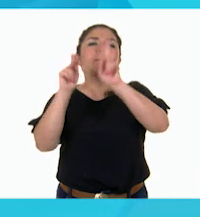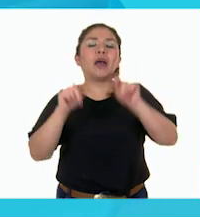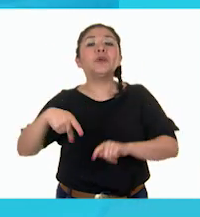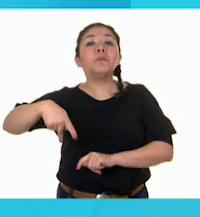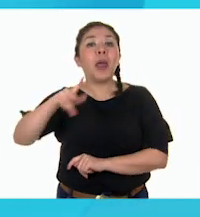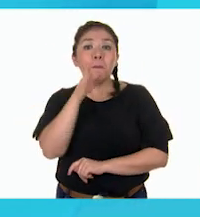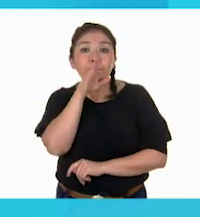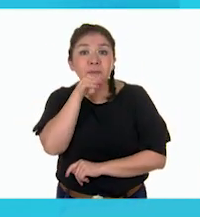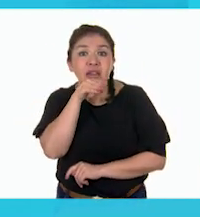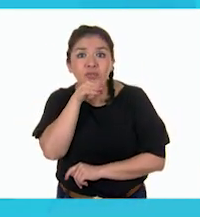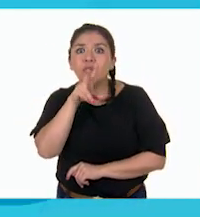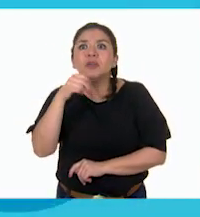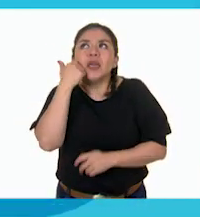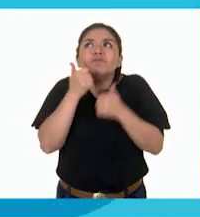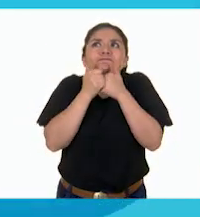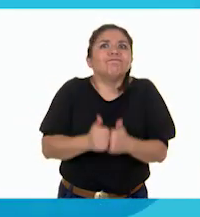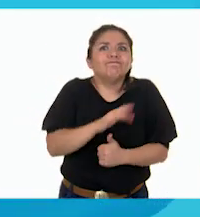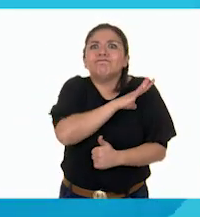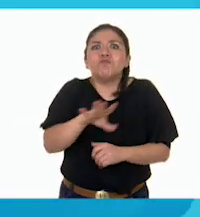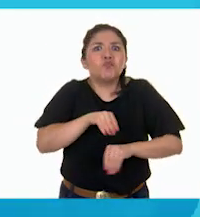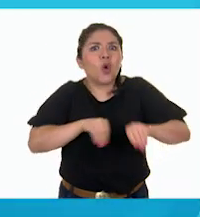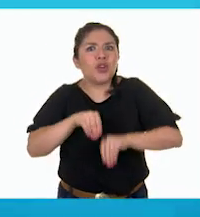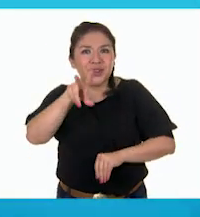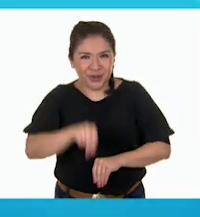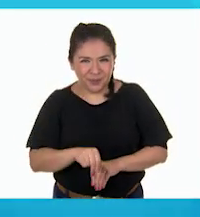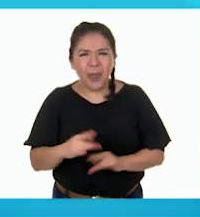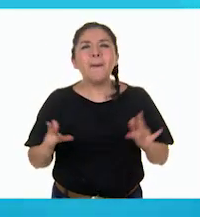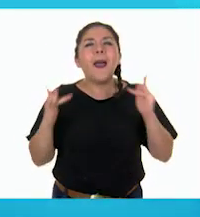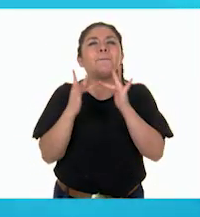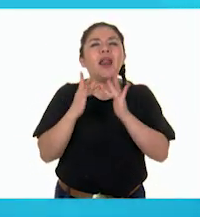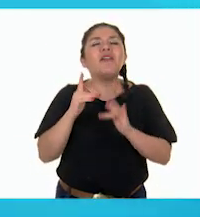patito no osaba moverse. ¿El conector es?